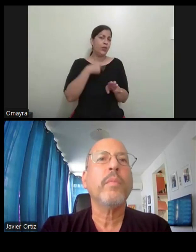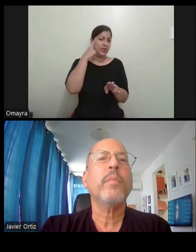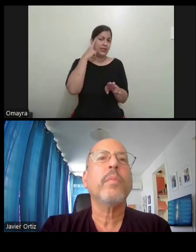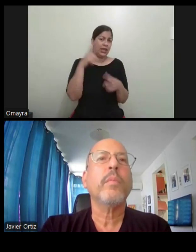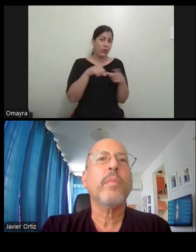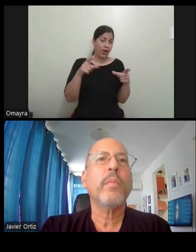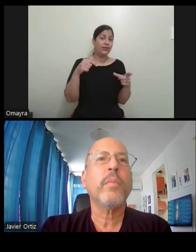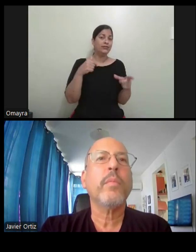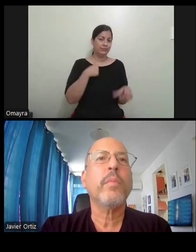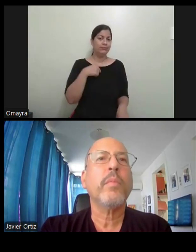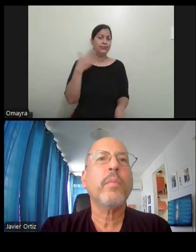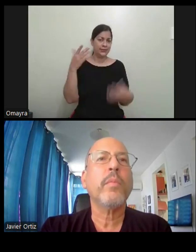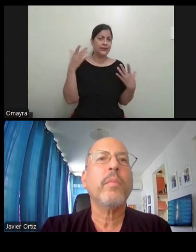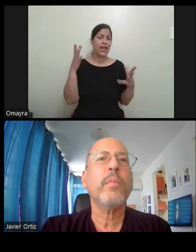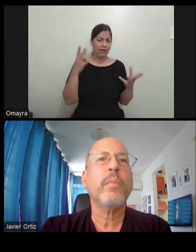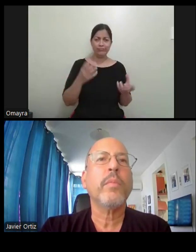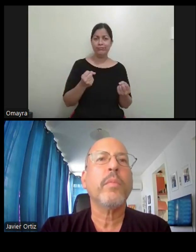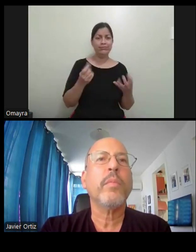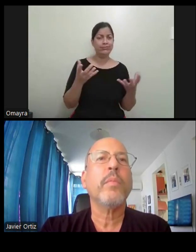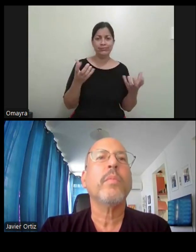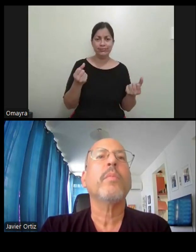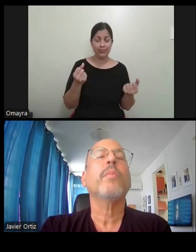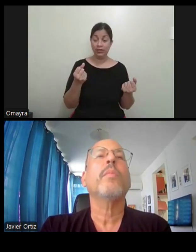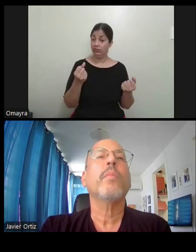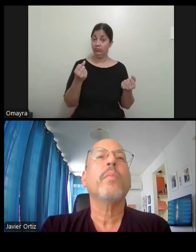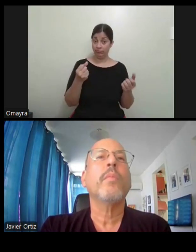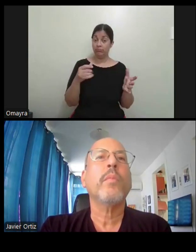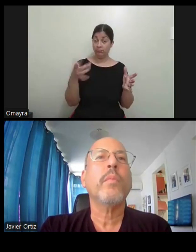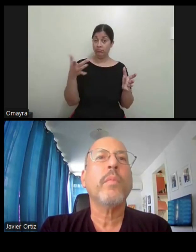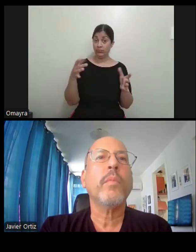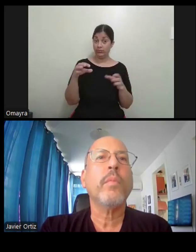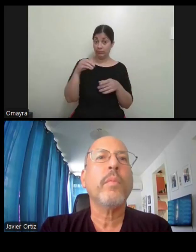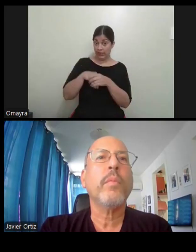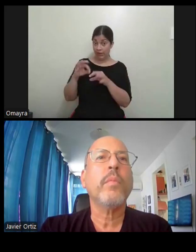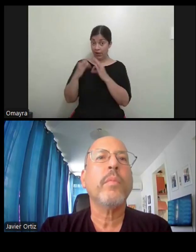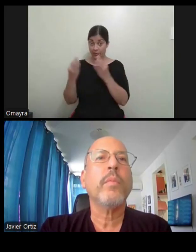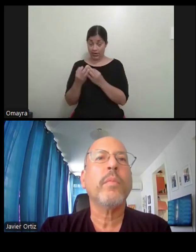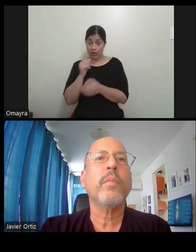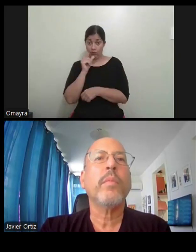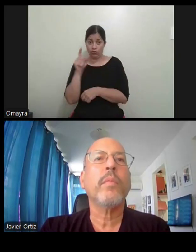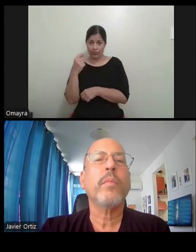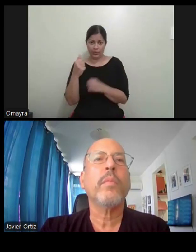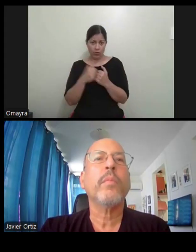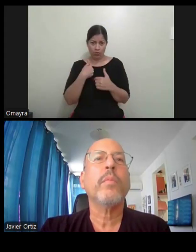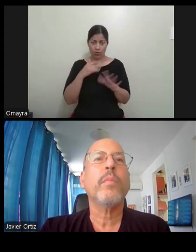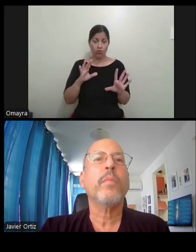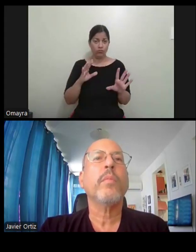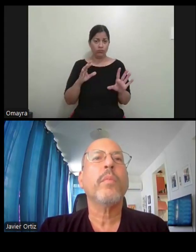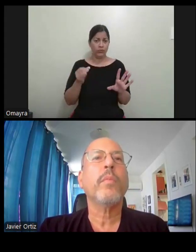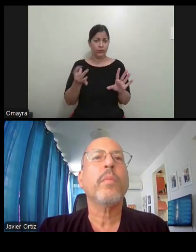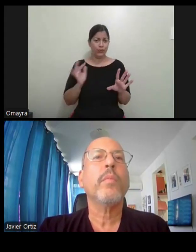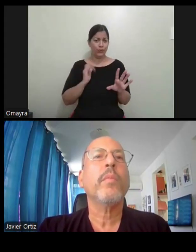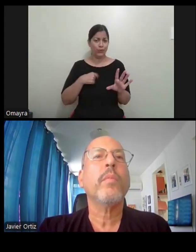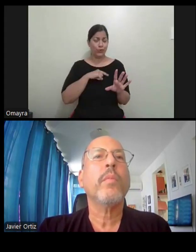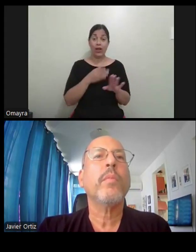ya estábamos haciendo señas. Incluso en la familia, no solamente conmigo, con varios de nosotros, ha sucedido que antes